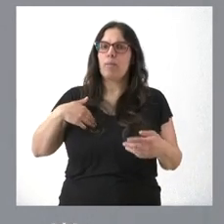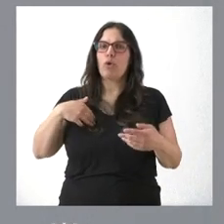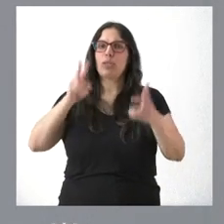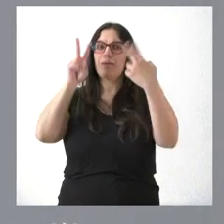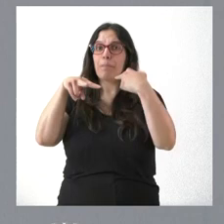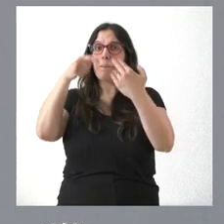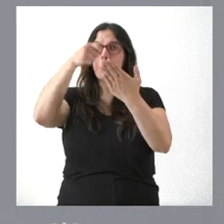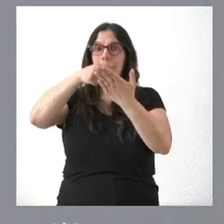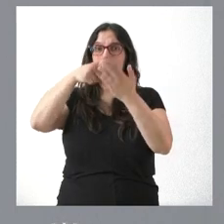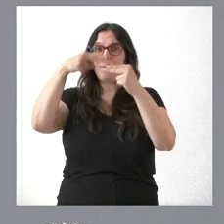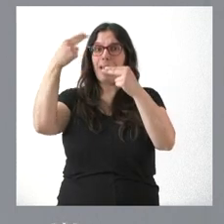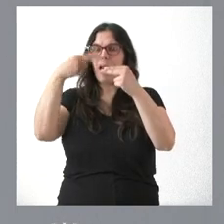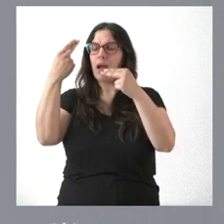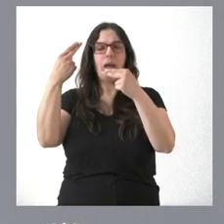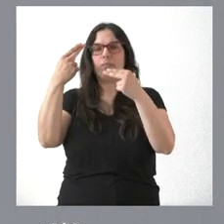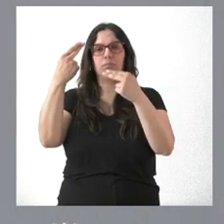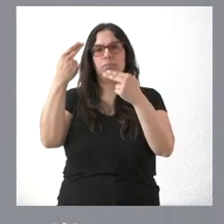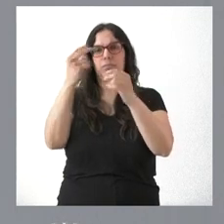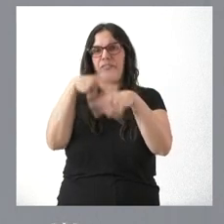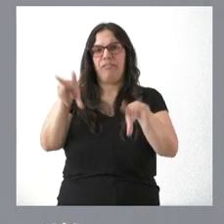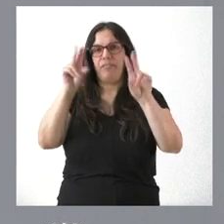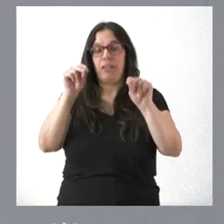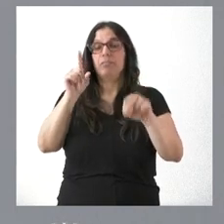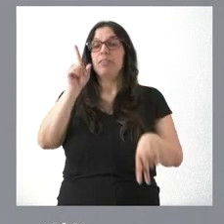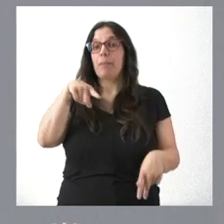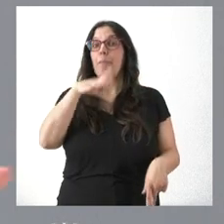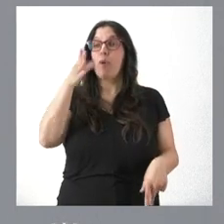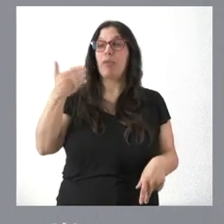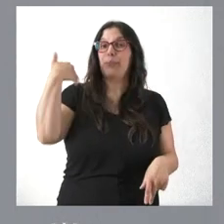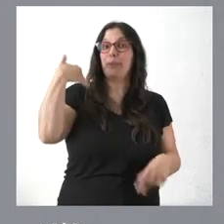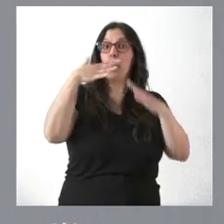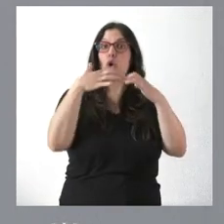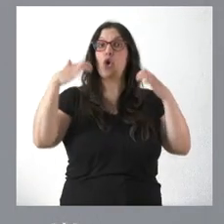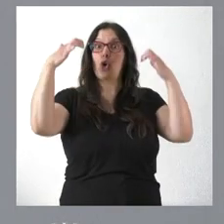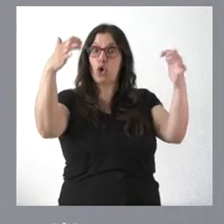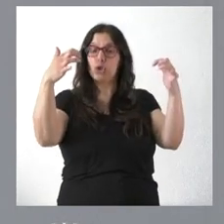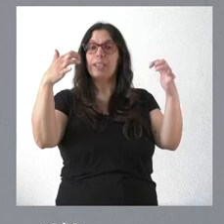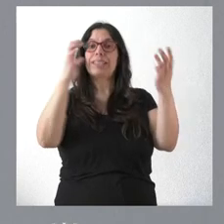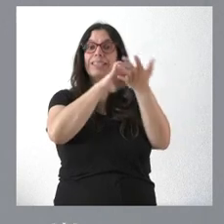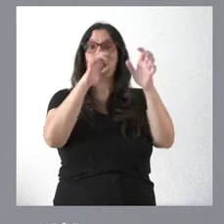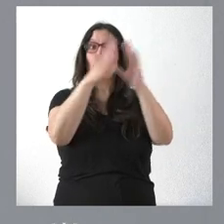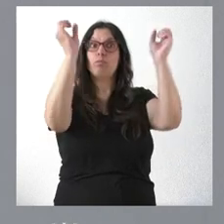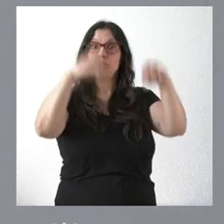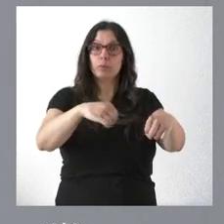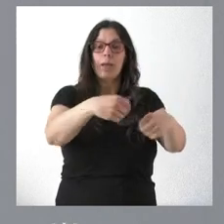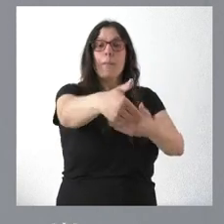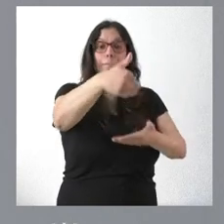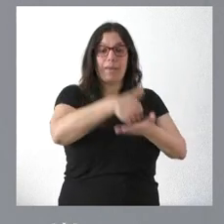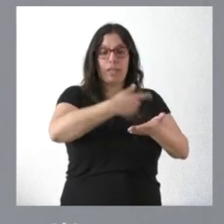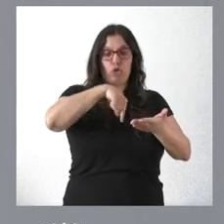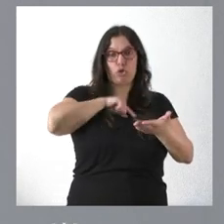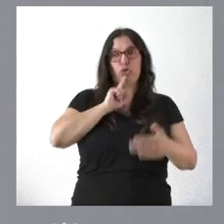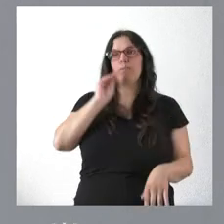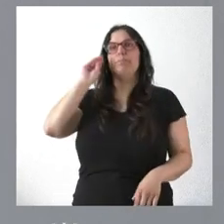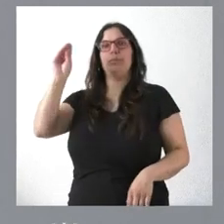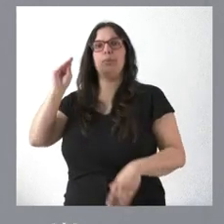trata también con ello de cumplir un acuerdo de las Cortes de Castilla y León, que lo que hacen es pedirnos a la Junta de Castilla y León que nos dirijamos al Gobierno de España. Por supuesto